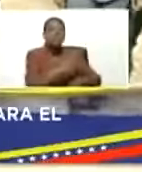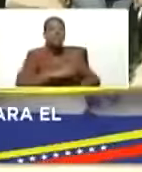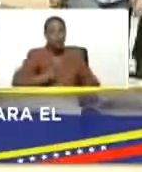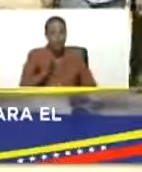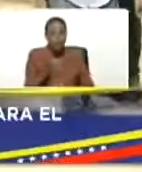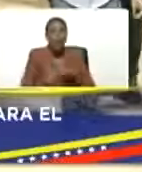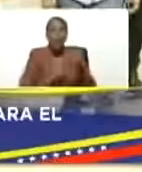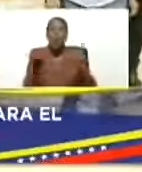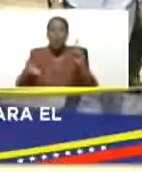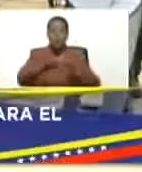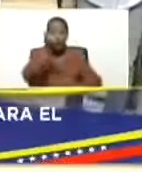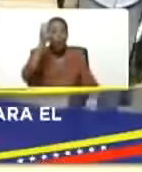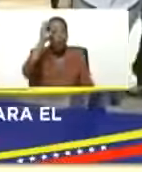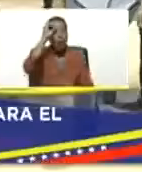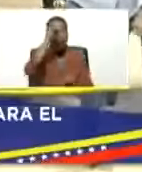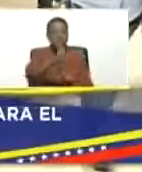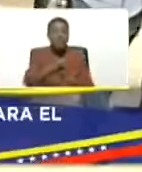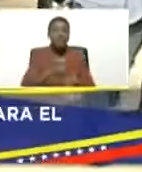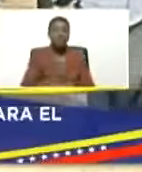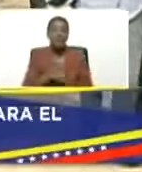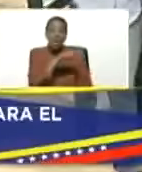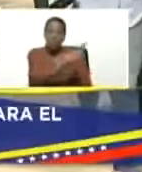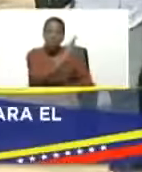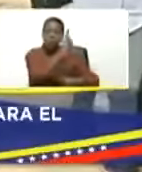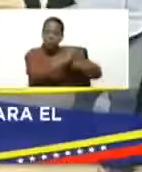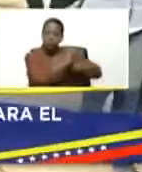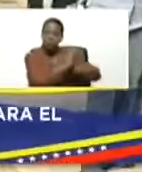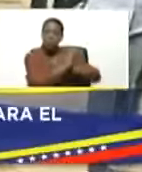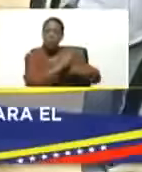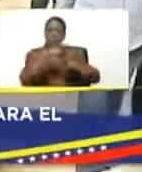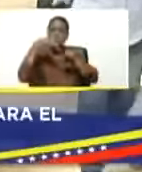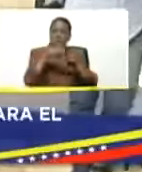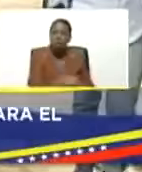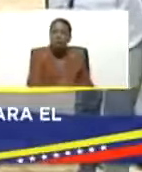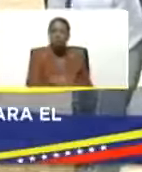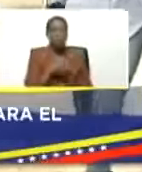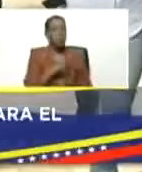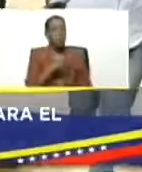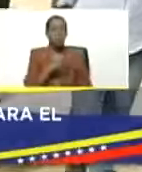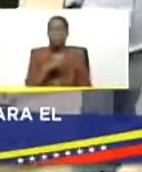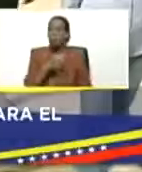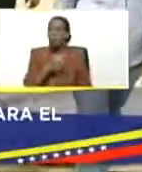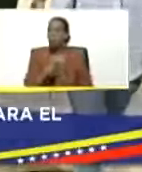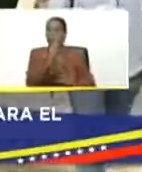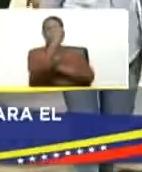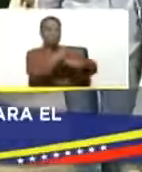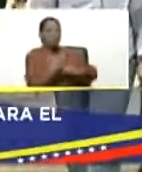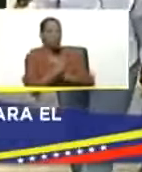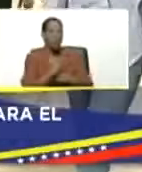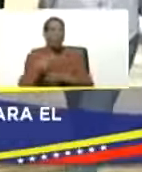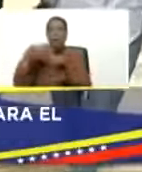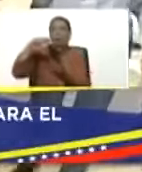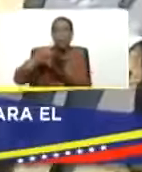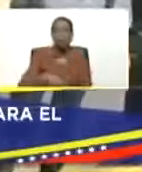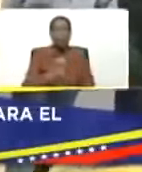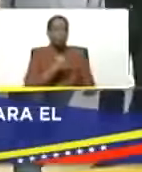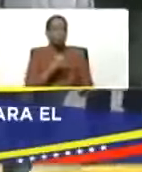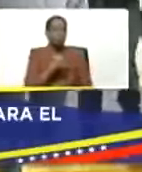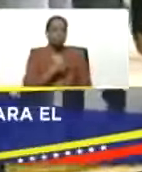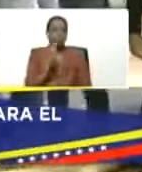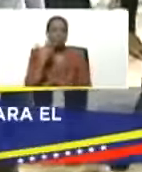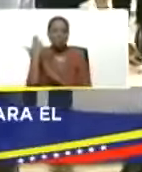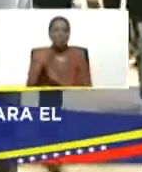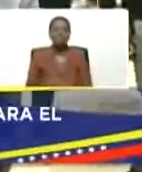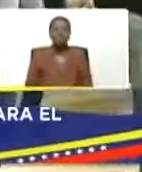Venezuela. Ellos creían que iban a poder. No han podido ni podrán.